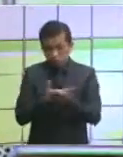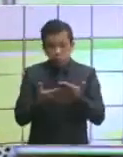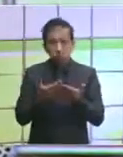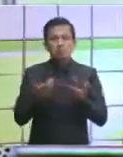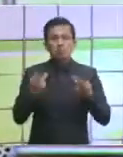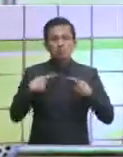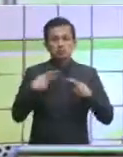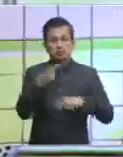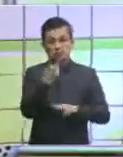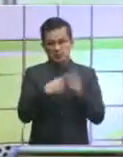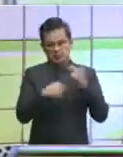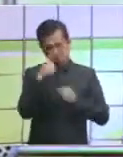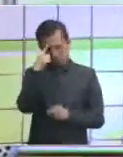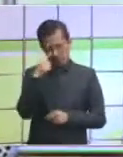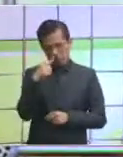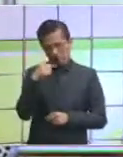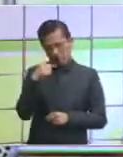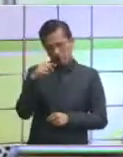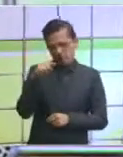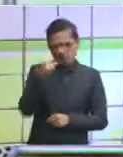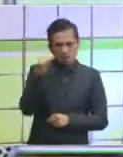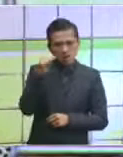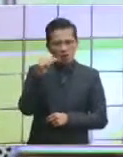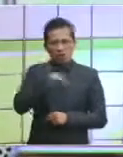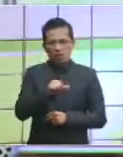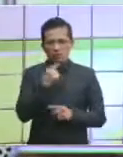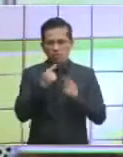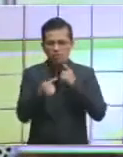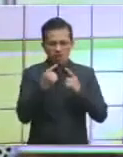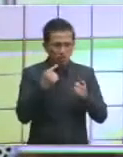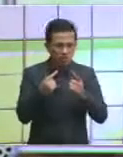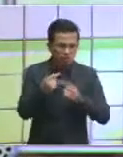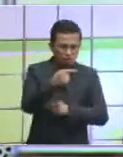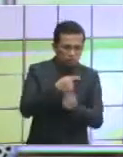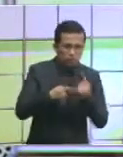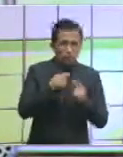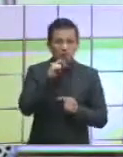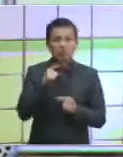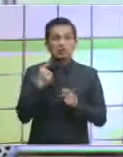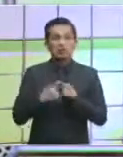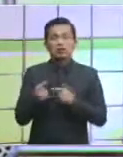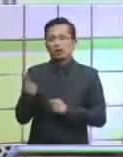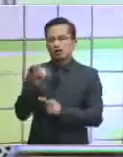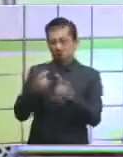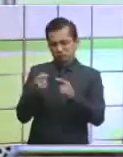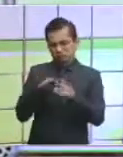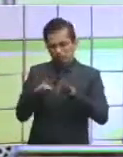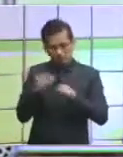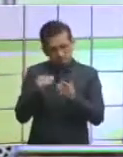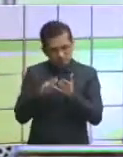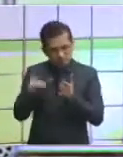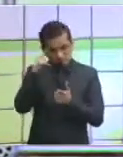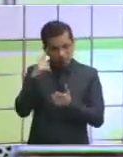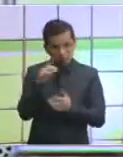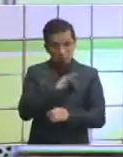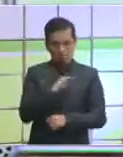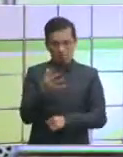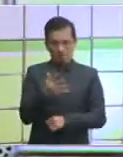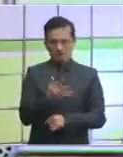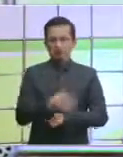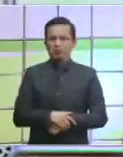a estos diálogos y aquellos cuyo trabajo hizo posible su realización y no